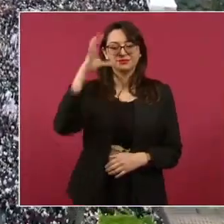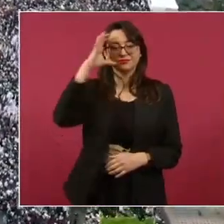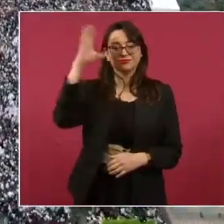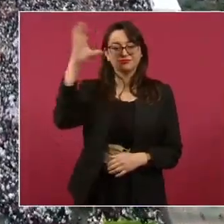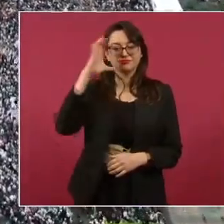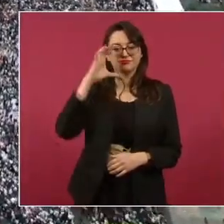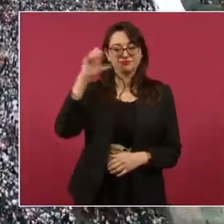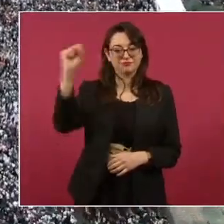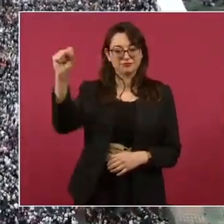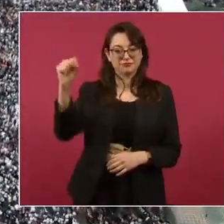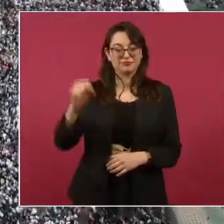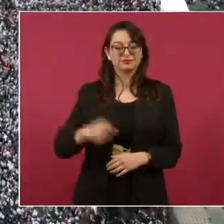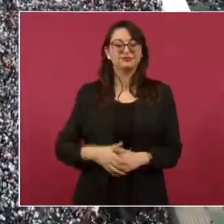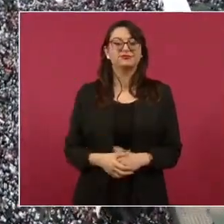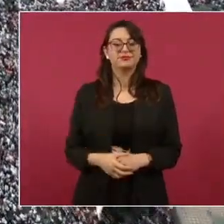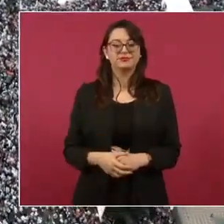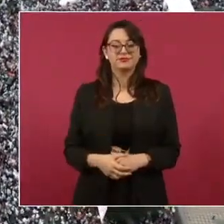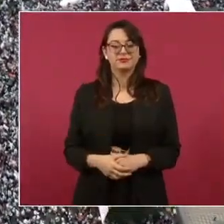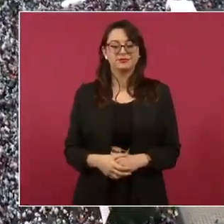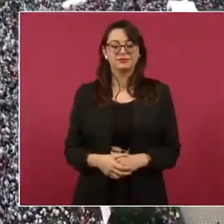Morelos,